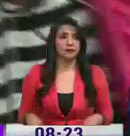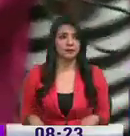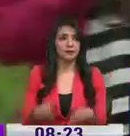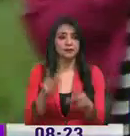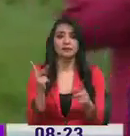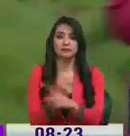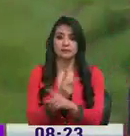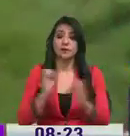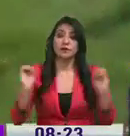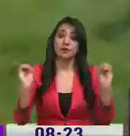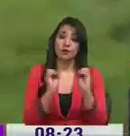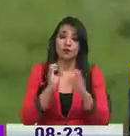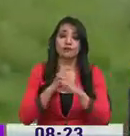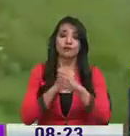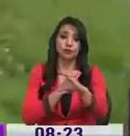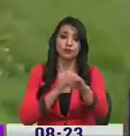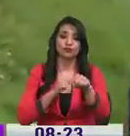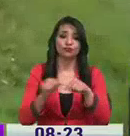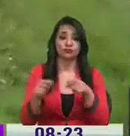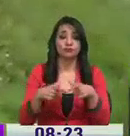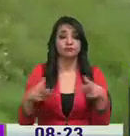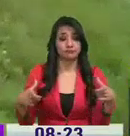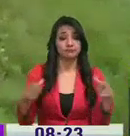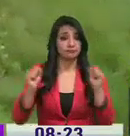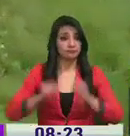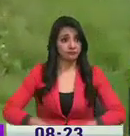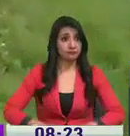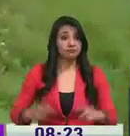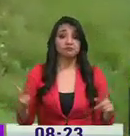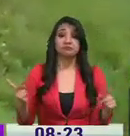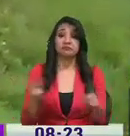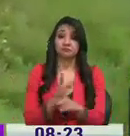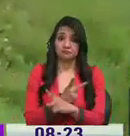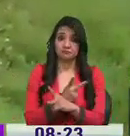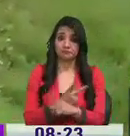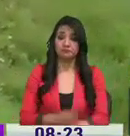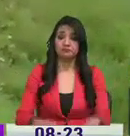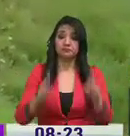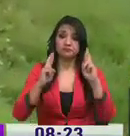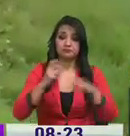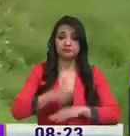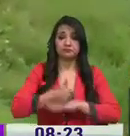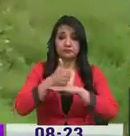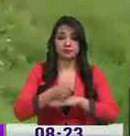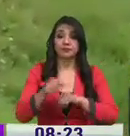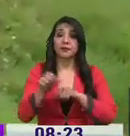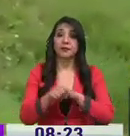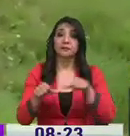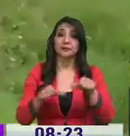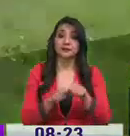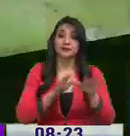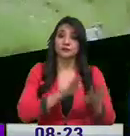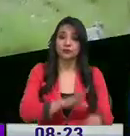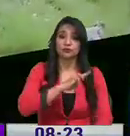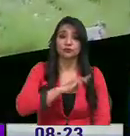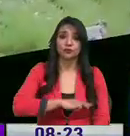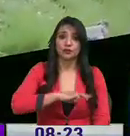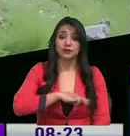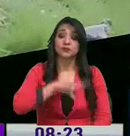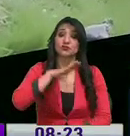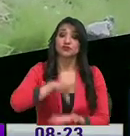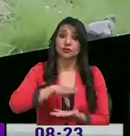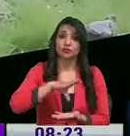inclusive hay transporte público pesado que pasa por el sitio. ¡Qué peligro! Así que esperemos que las autoridades de la Administración Centro en este lugar de Santa